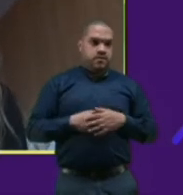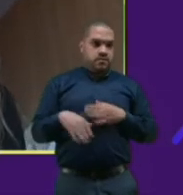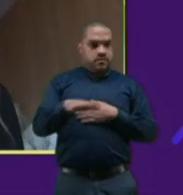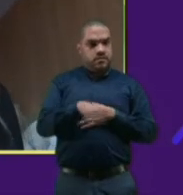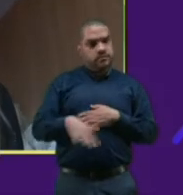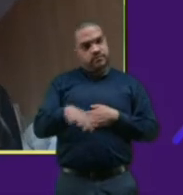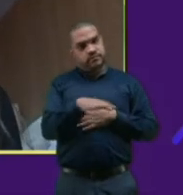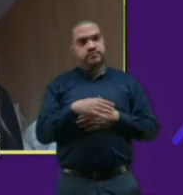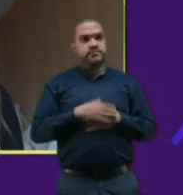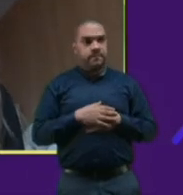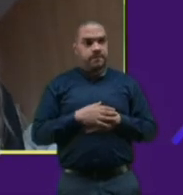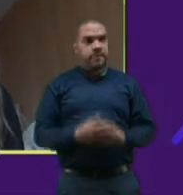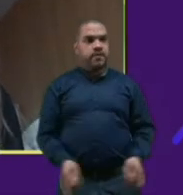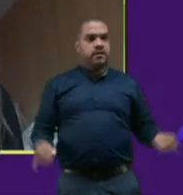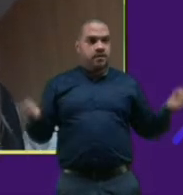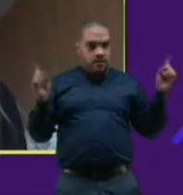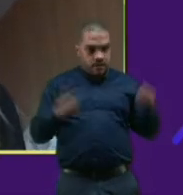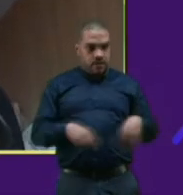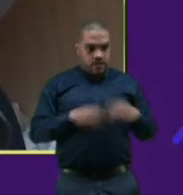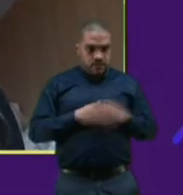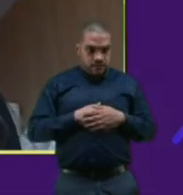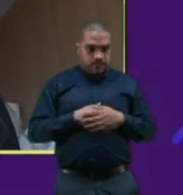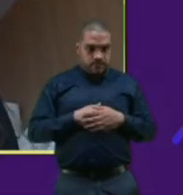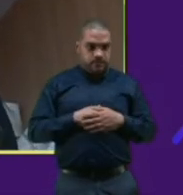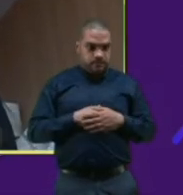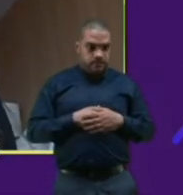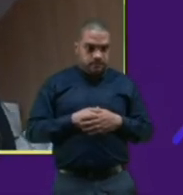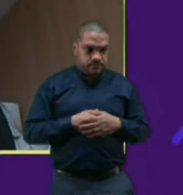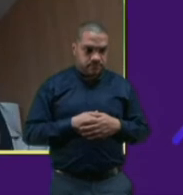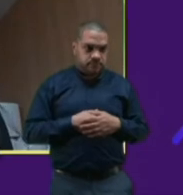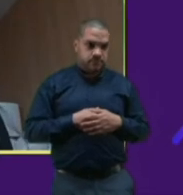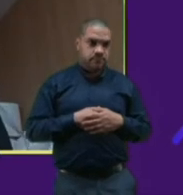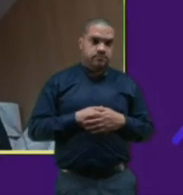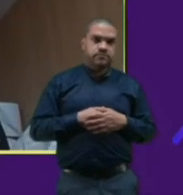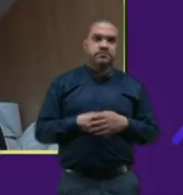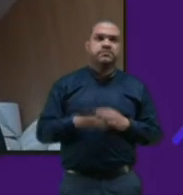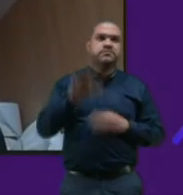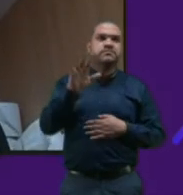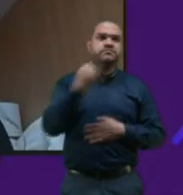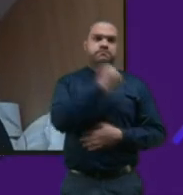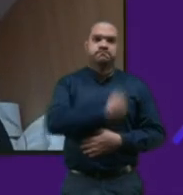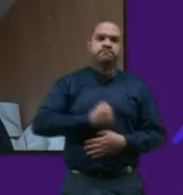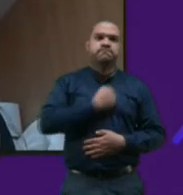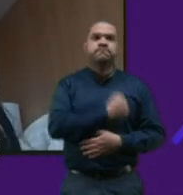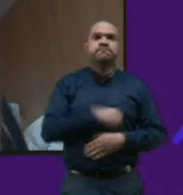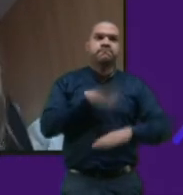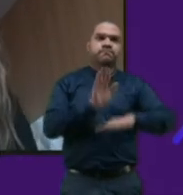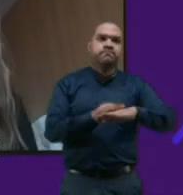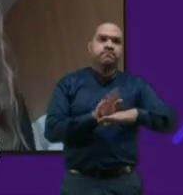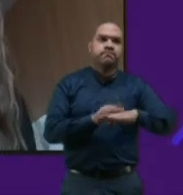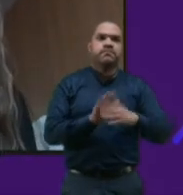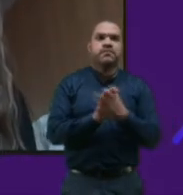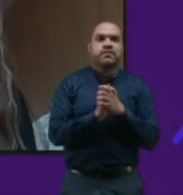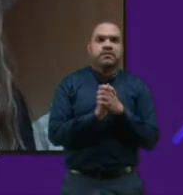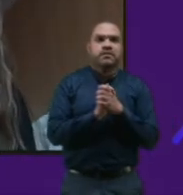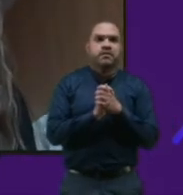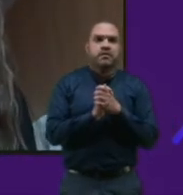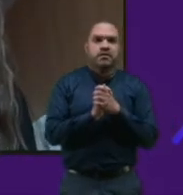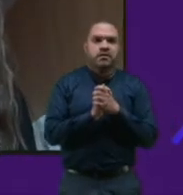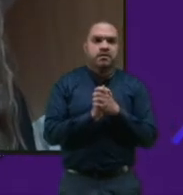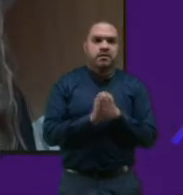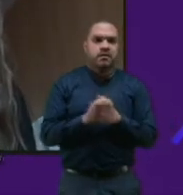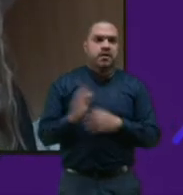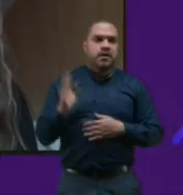modelo de negocio, cómo tener respuestas ante esas dudas. Te voy a pedir un favor, perdón. Patri, te voy a pedir un favor, apaga porfa tu